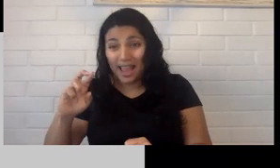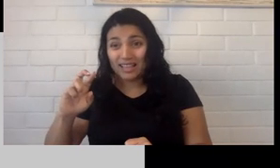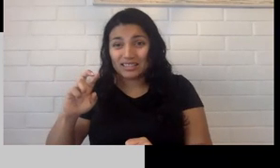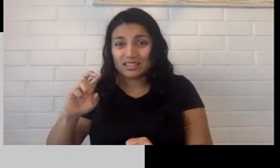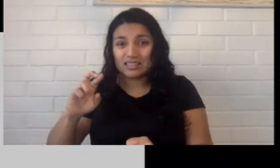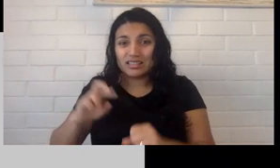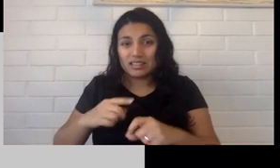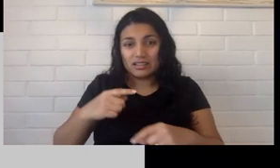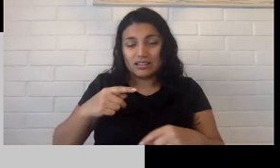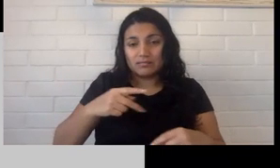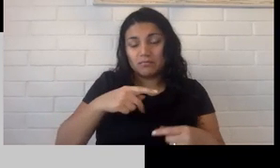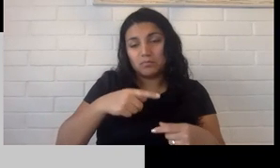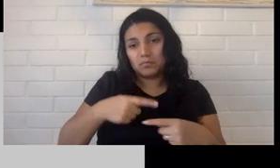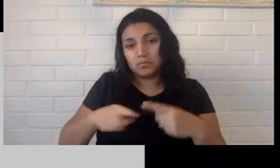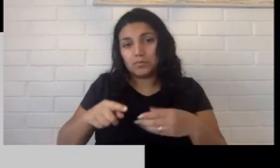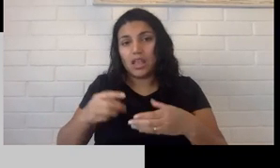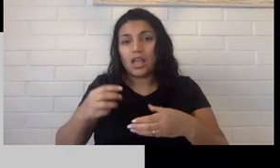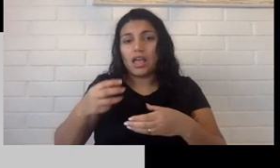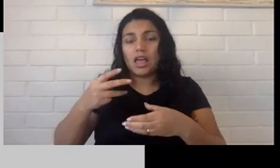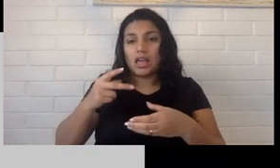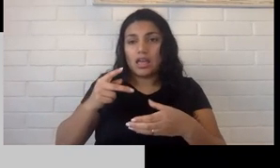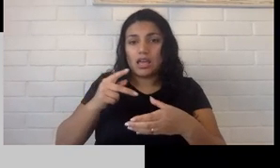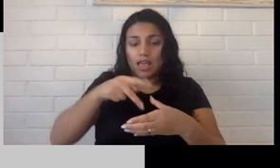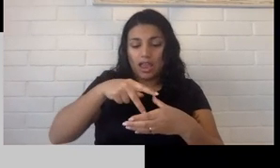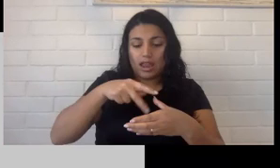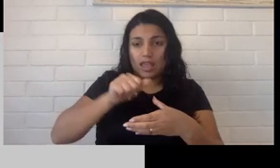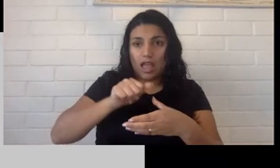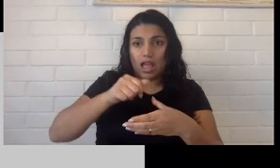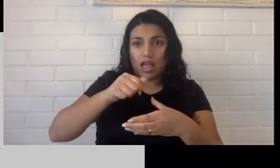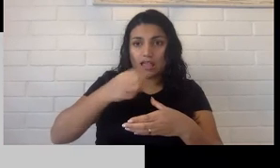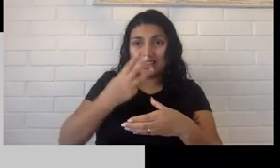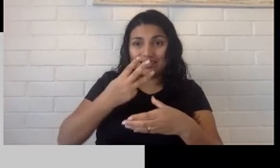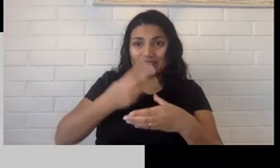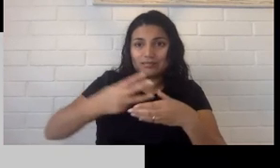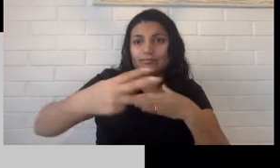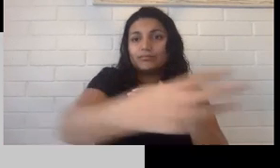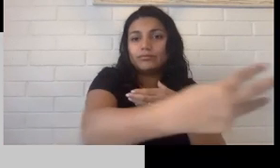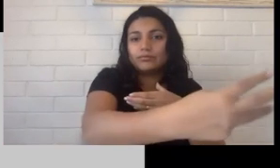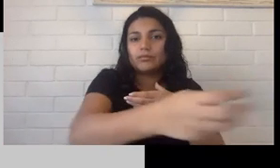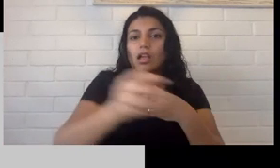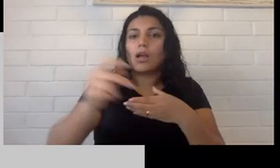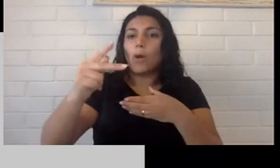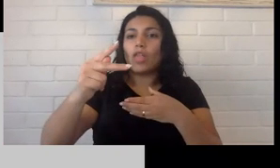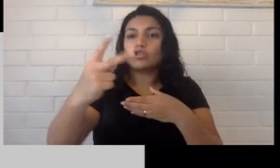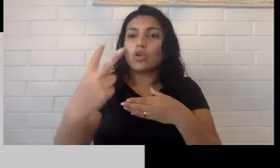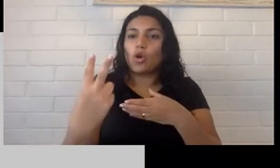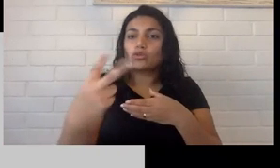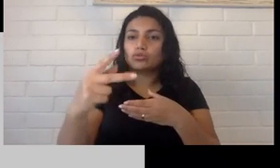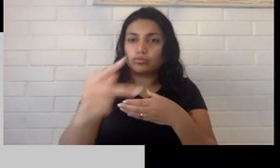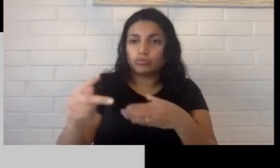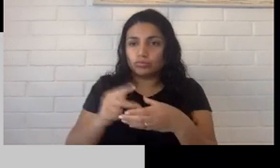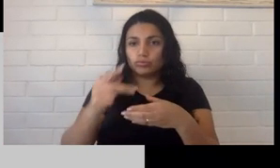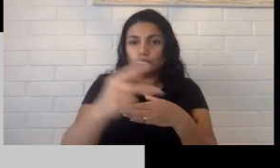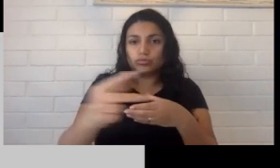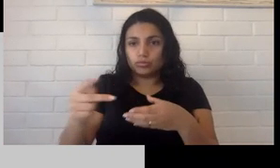y potasio, expulsa 3 sodios, incorpora 2 potasios. Entonces genera